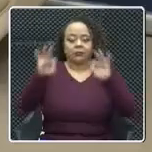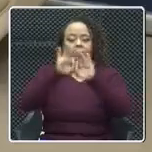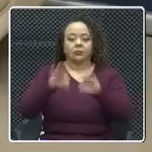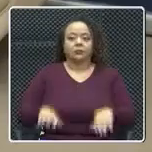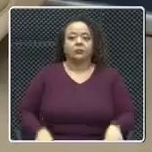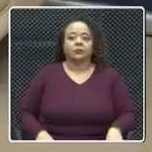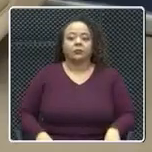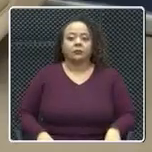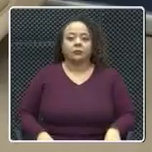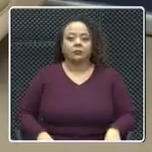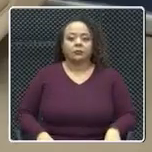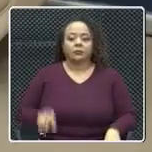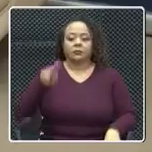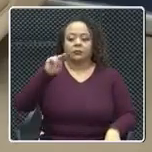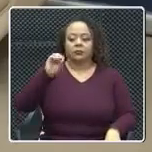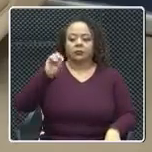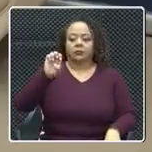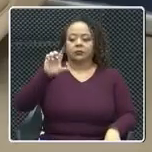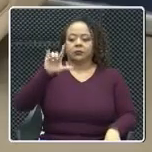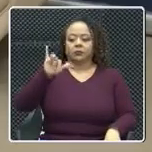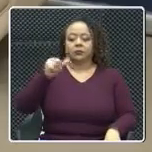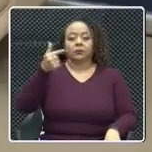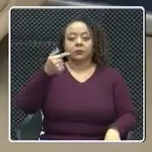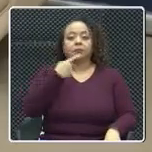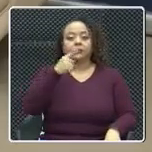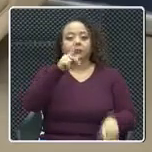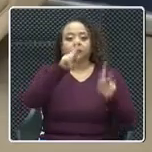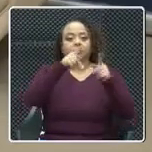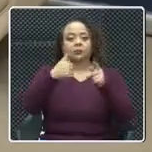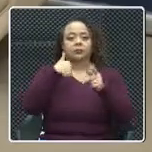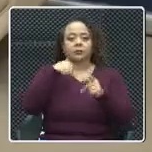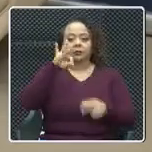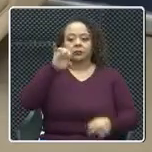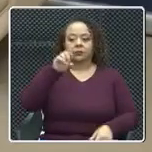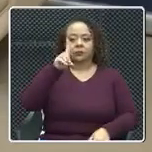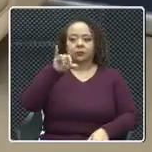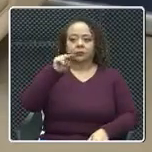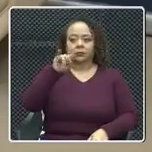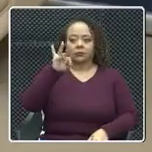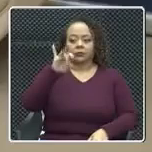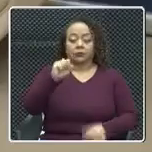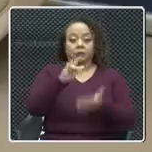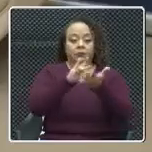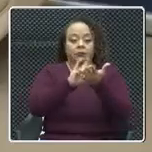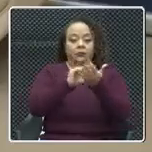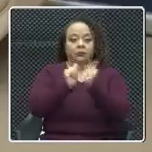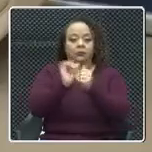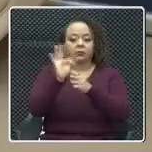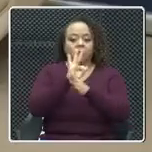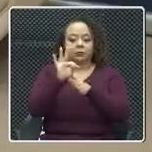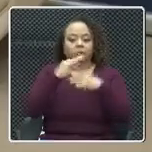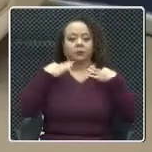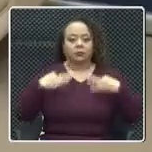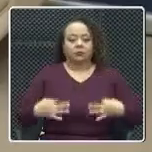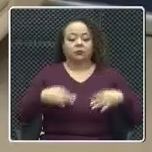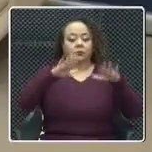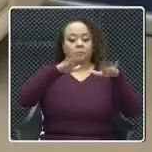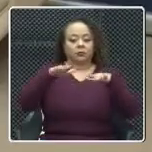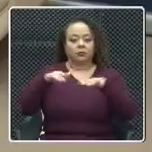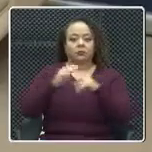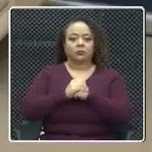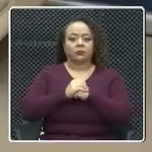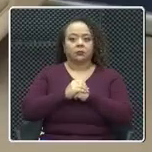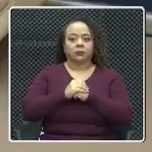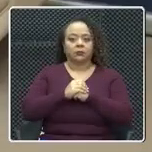bien. Noelia Gómez nos dice, si una persona que tiene tendinitis es tratada con terapia física, descanso, etcétera,